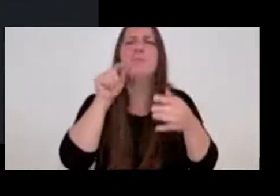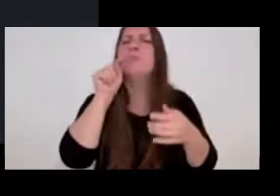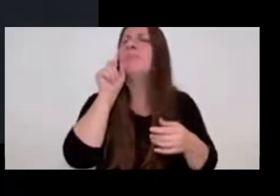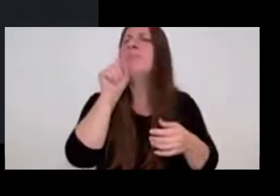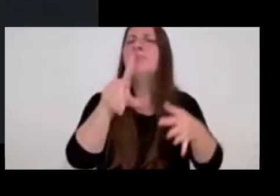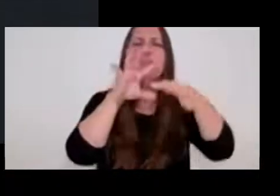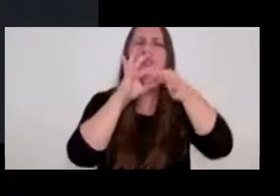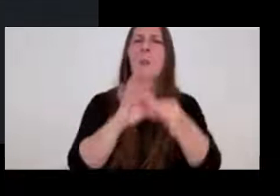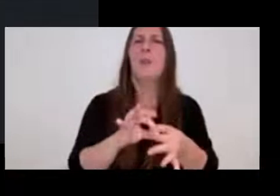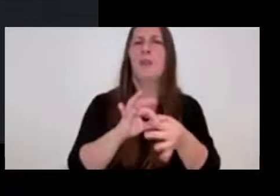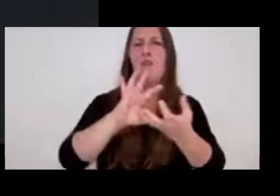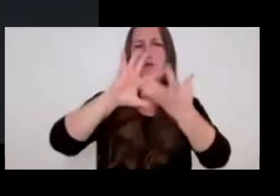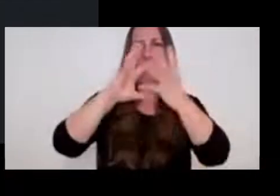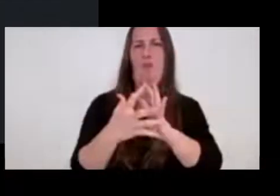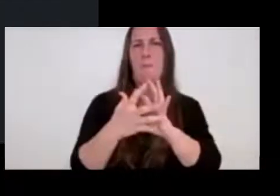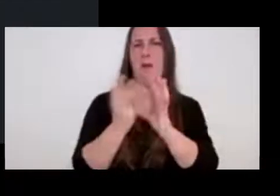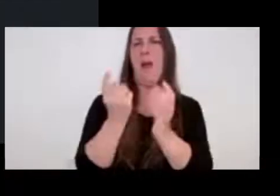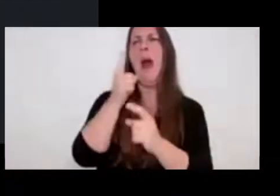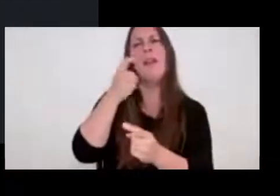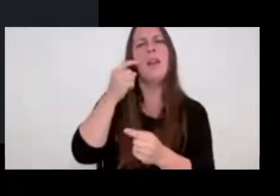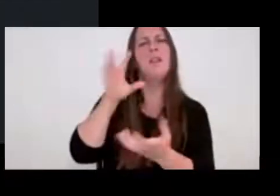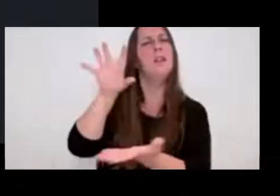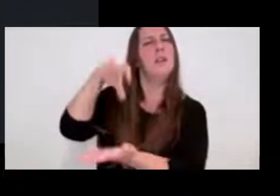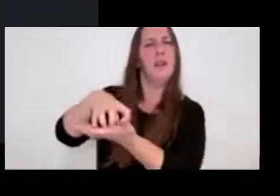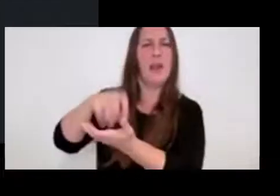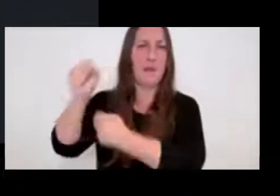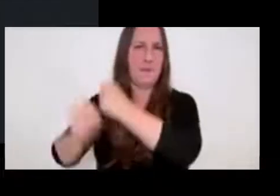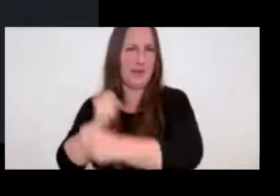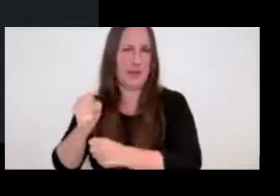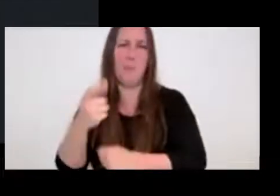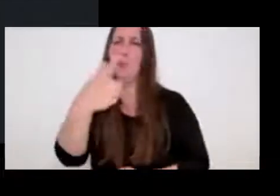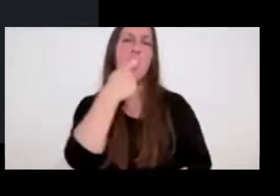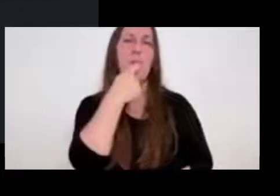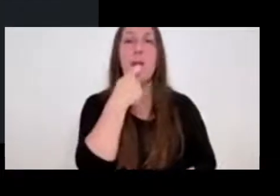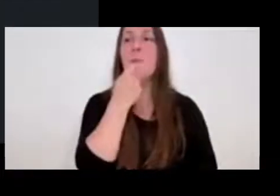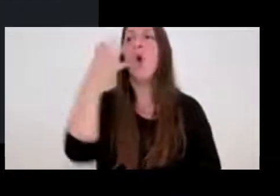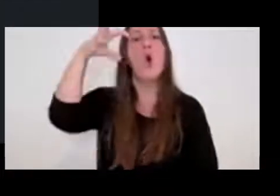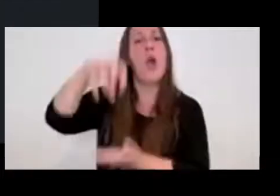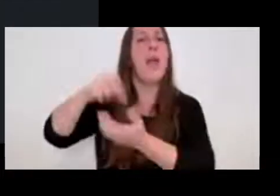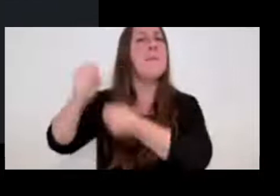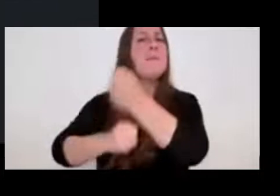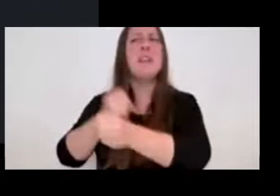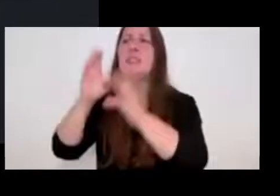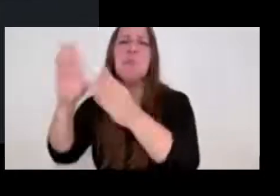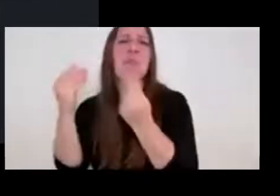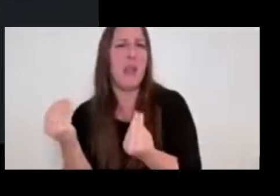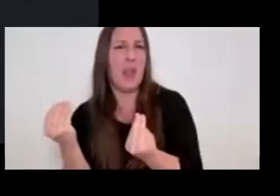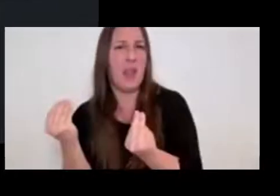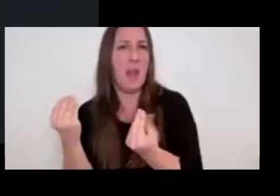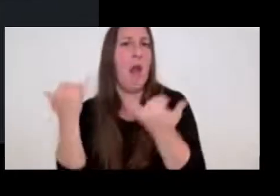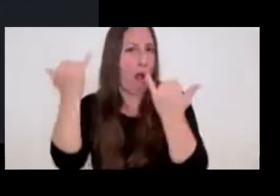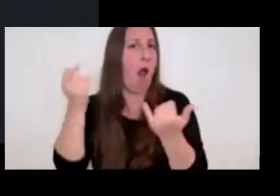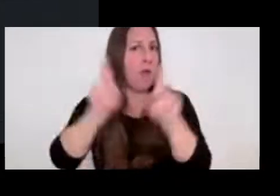la caracterización que hacemos a la empresa, en cuanto a saber qué hace la empresa, porque hay beneficios o hay